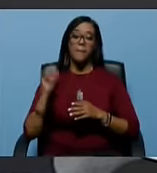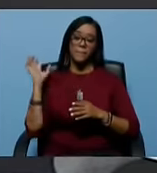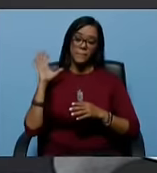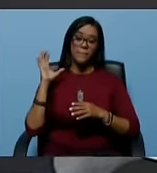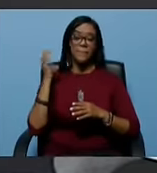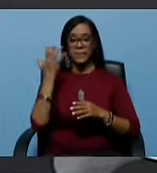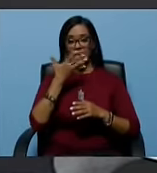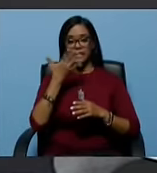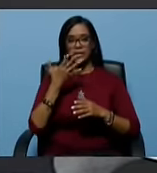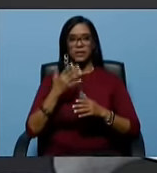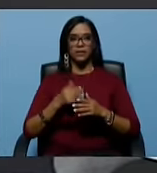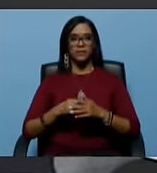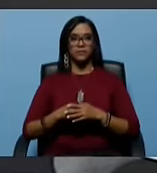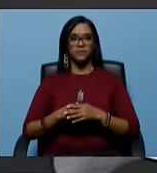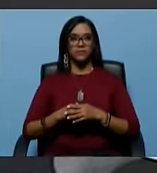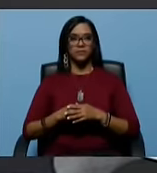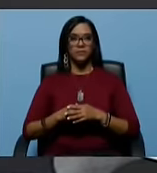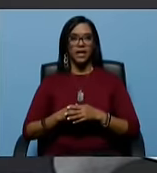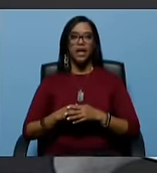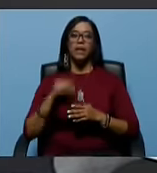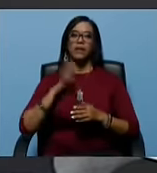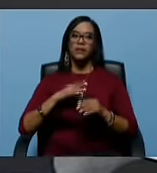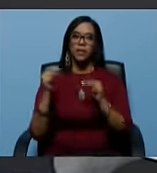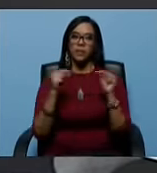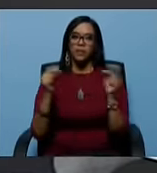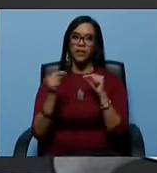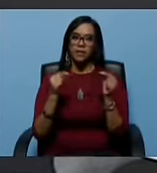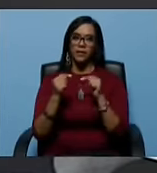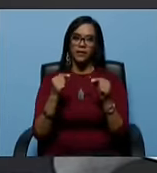Estamos en pleno debate en la calle, pues, con el pueblo.